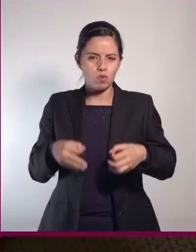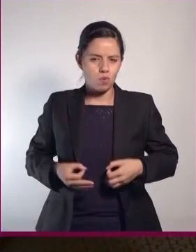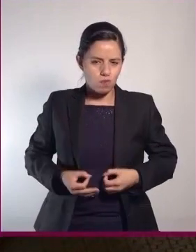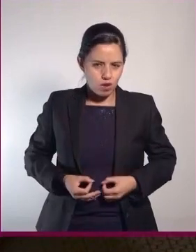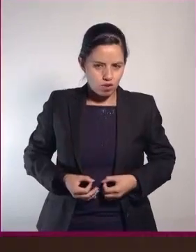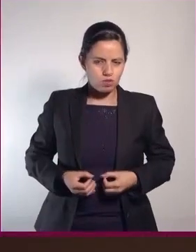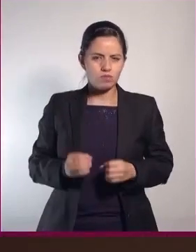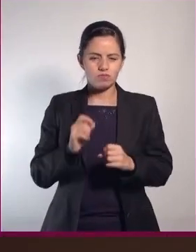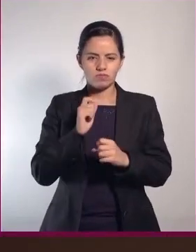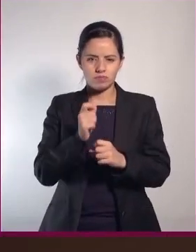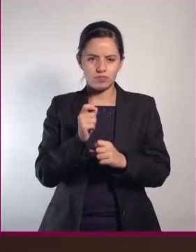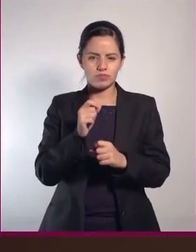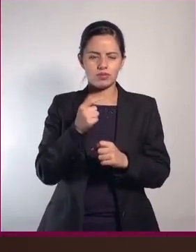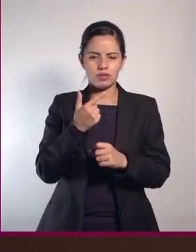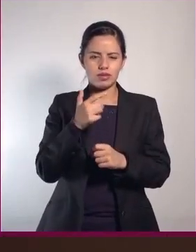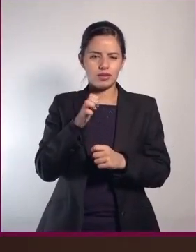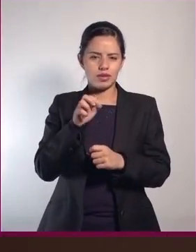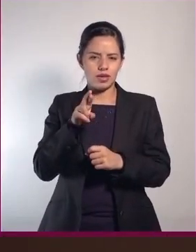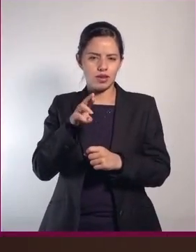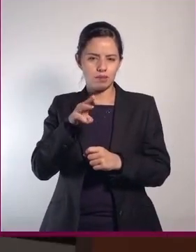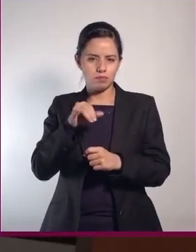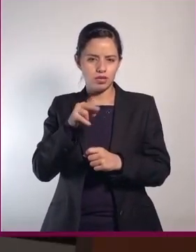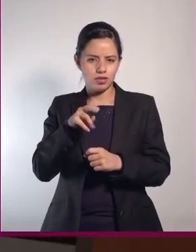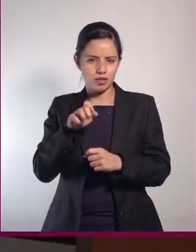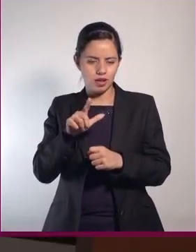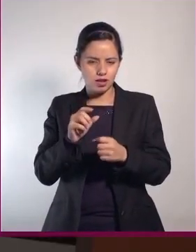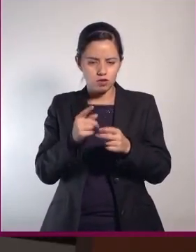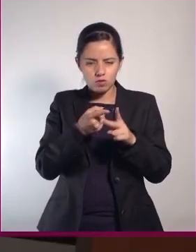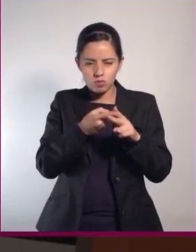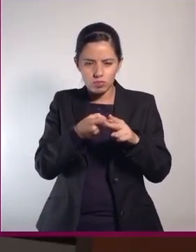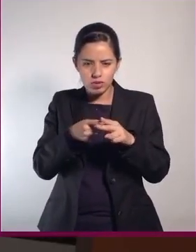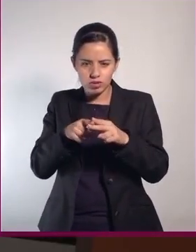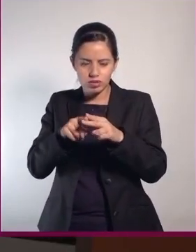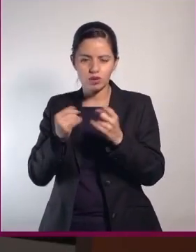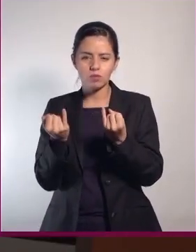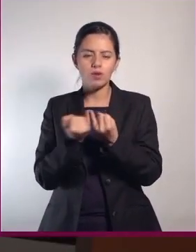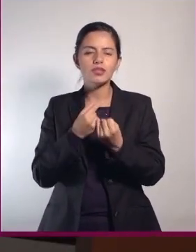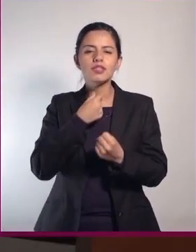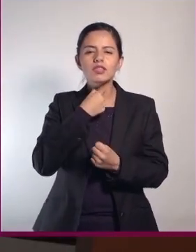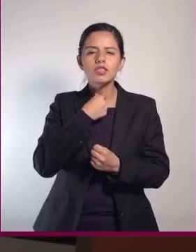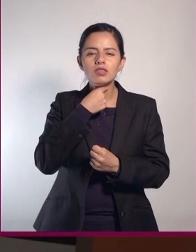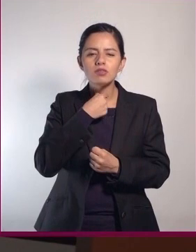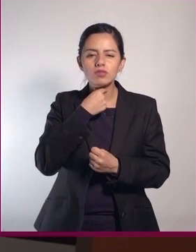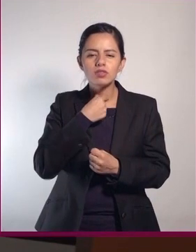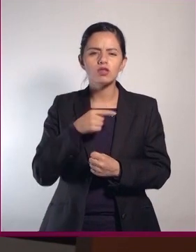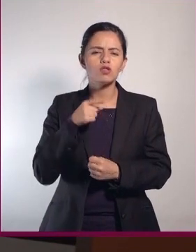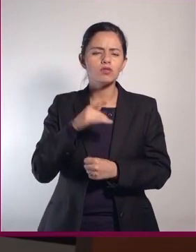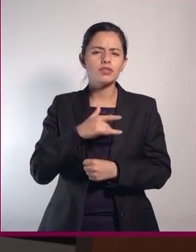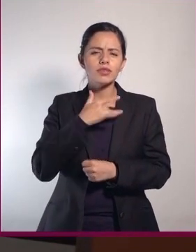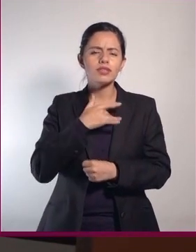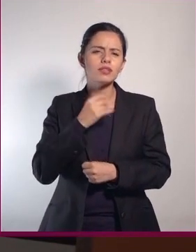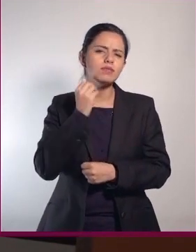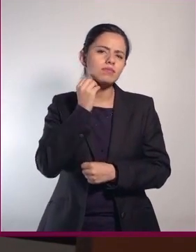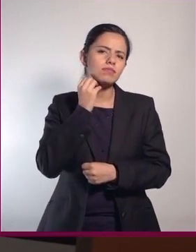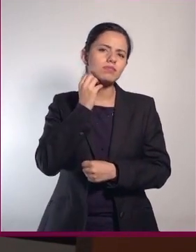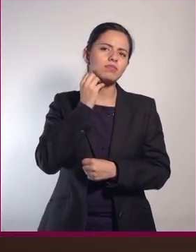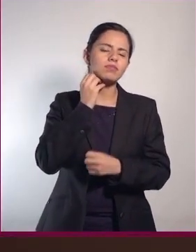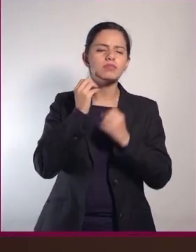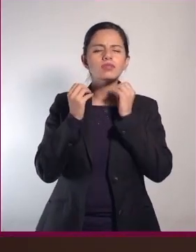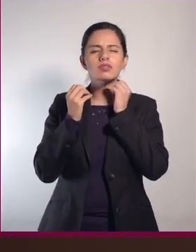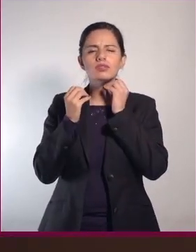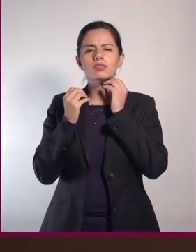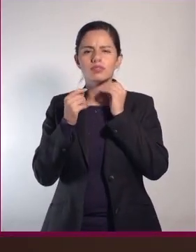que se llama germinal, y los cánceres de tiroides. Cualquier bolita, cualquier masa, cualquier situación, tengo que acudir con el